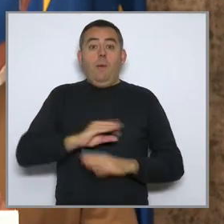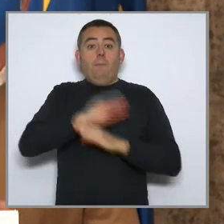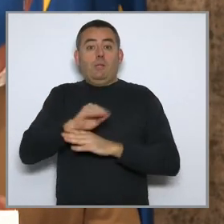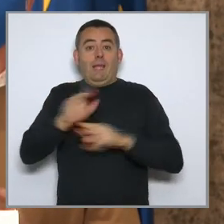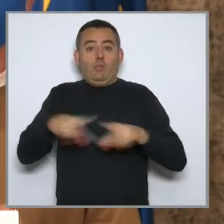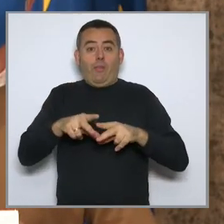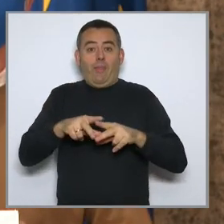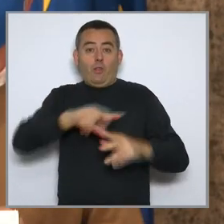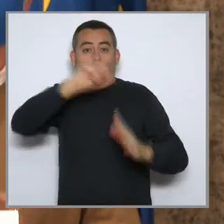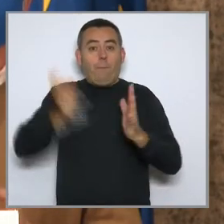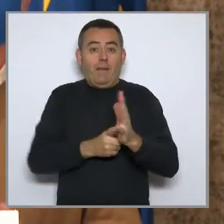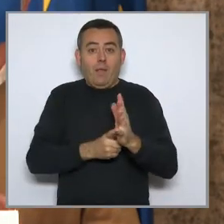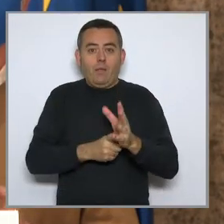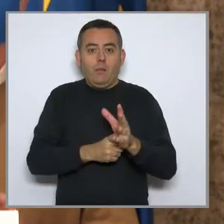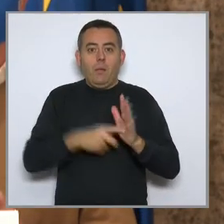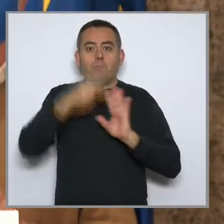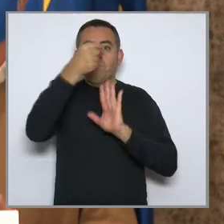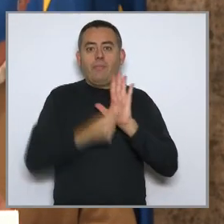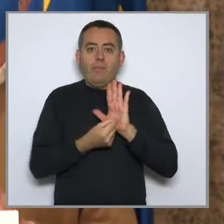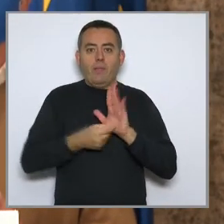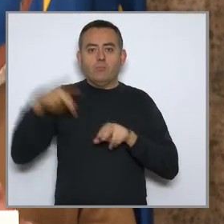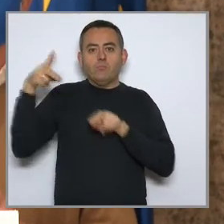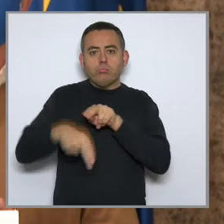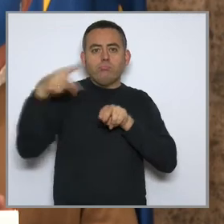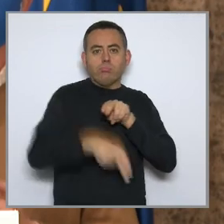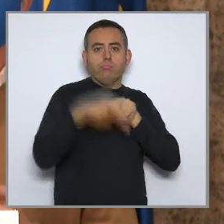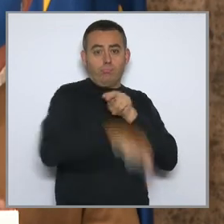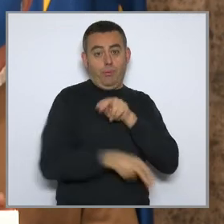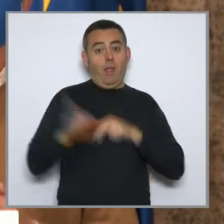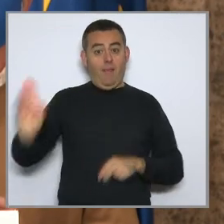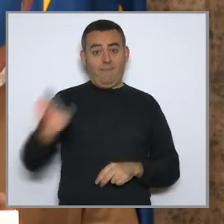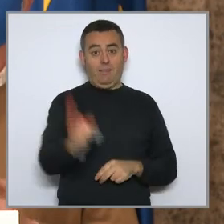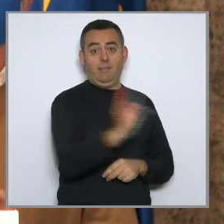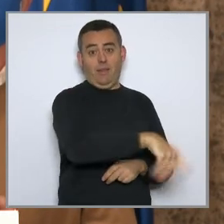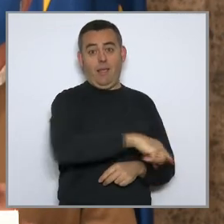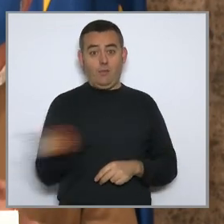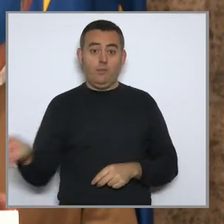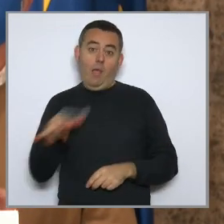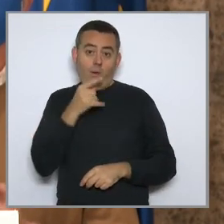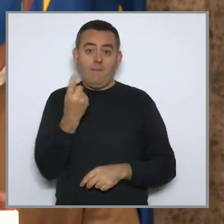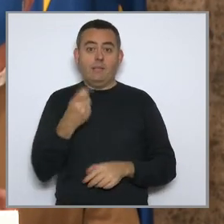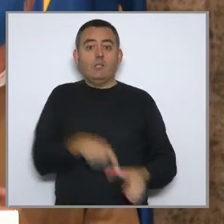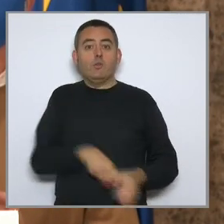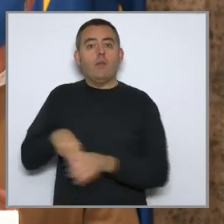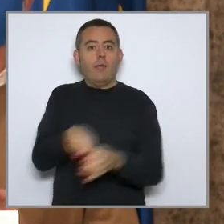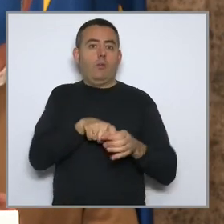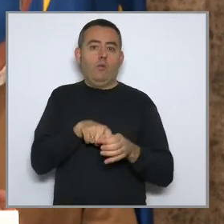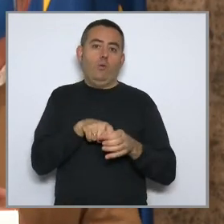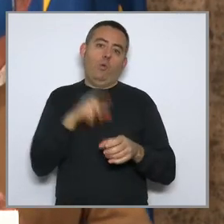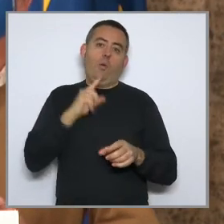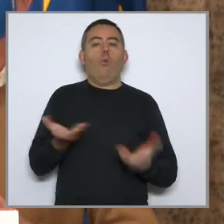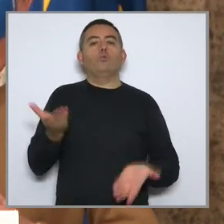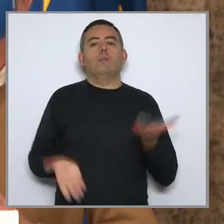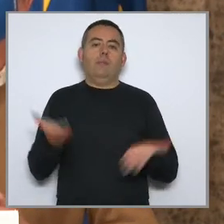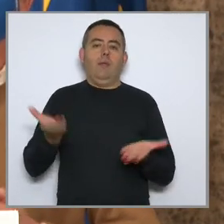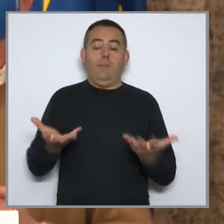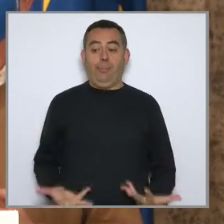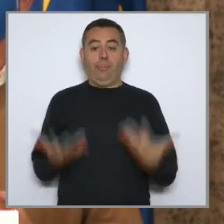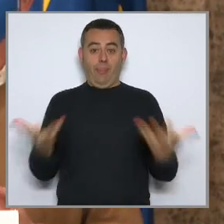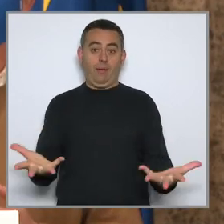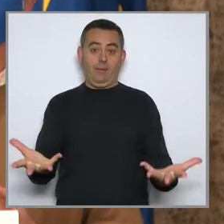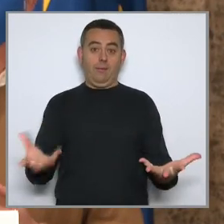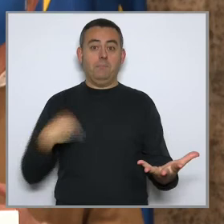sociedad. Ahora, ayudarlos en este sacrificio solidario es lo más justo. Y lo haremos con este plan, un